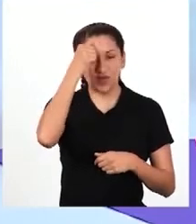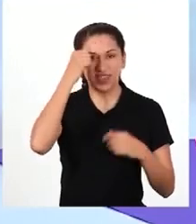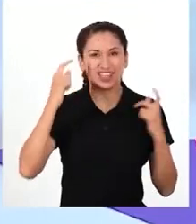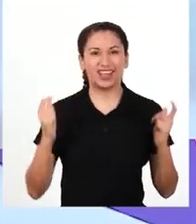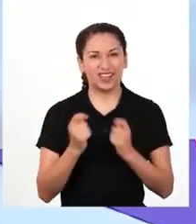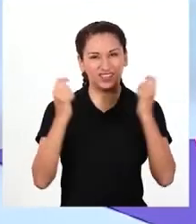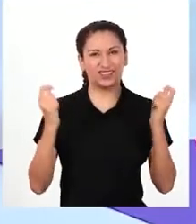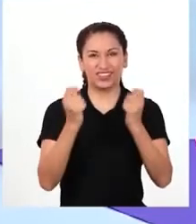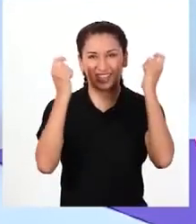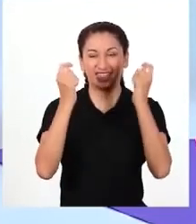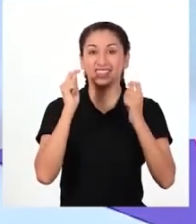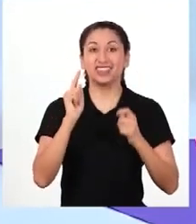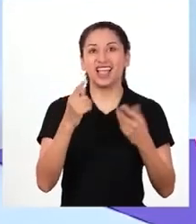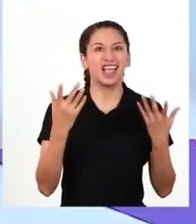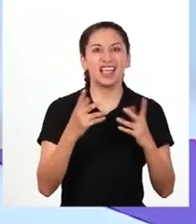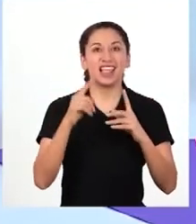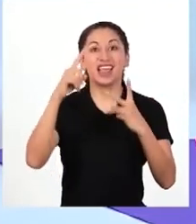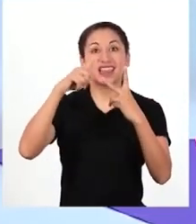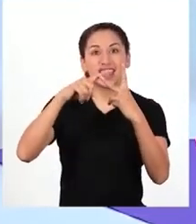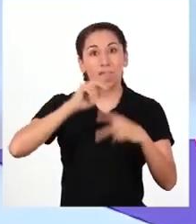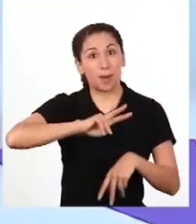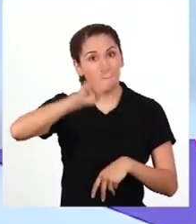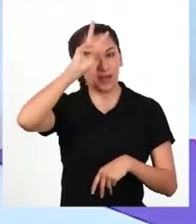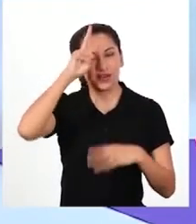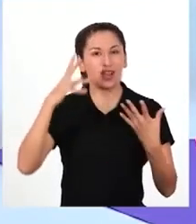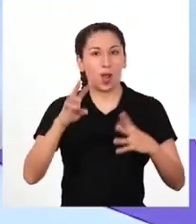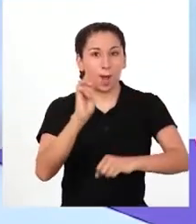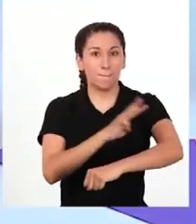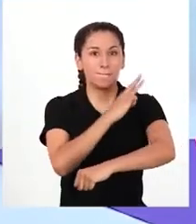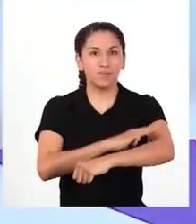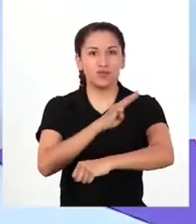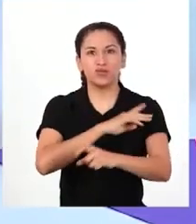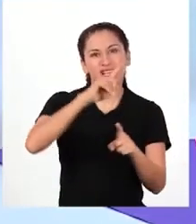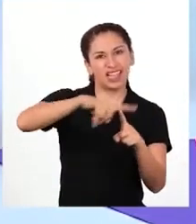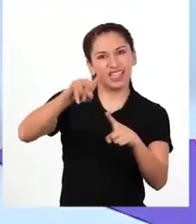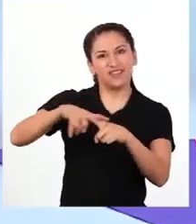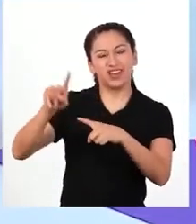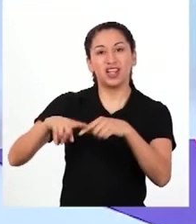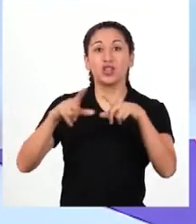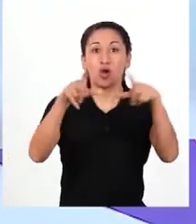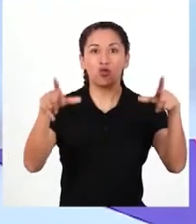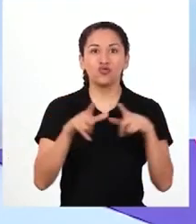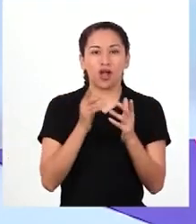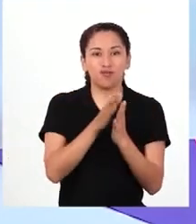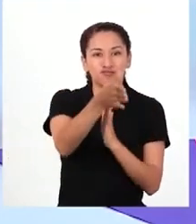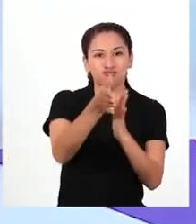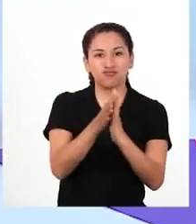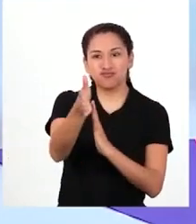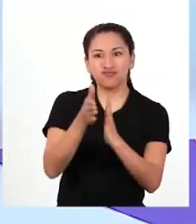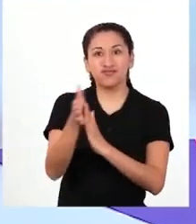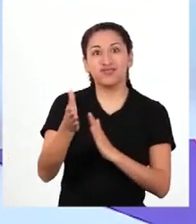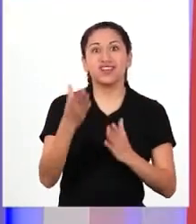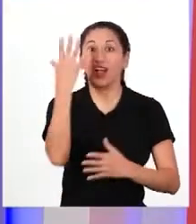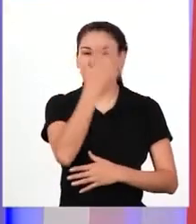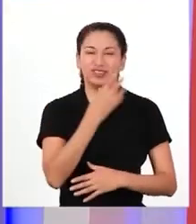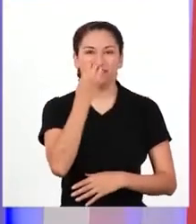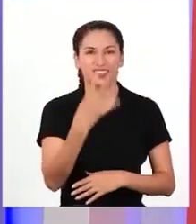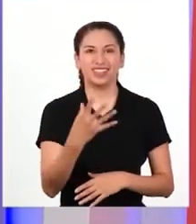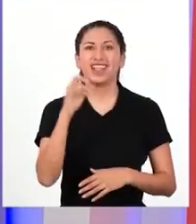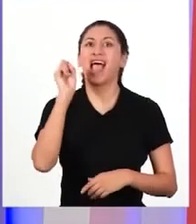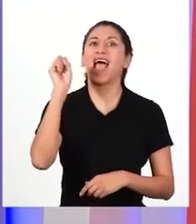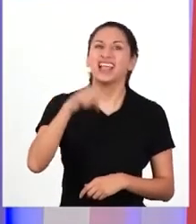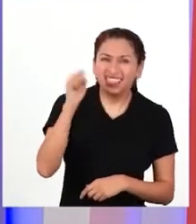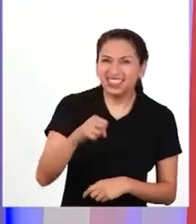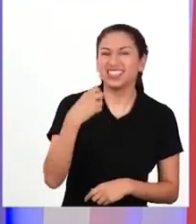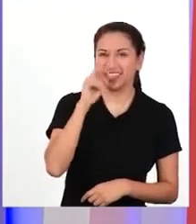de Fiesta. Es un programa de TV Perú donde llevan música a diferentes lugares. Es muy divertido. ¡Ey!